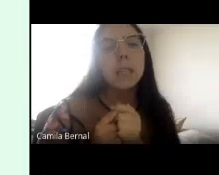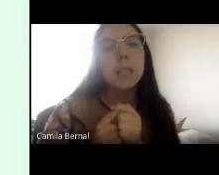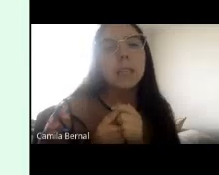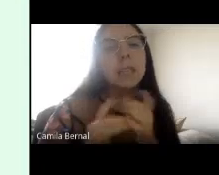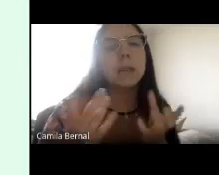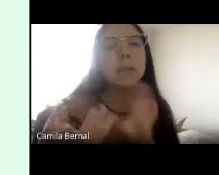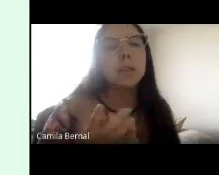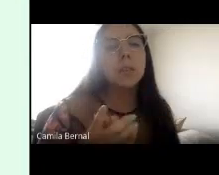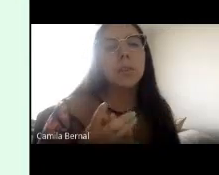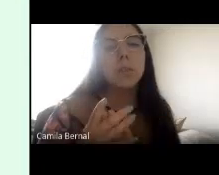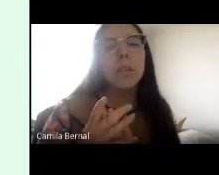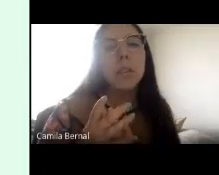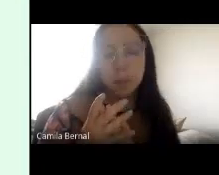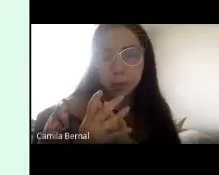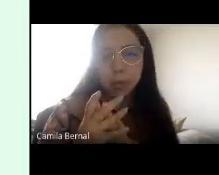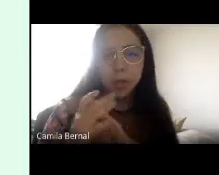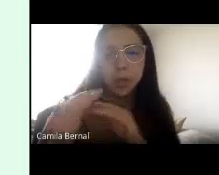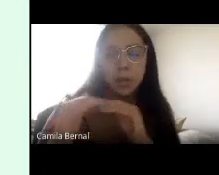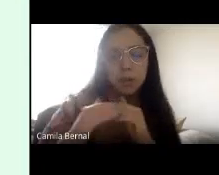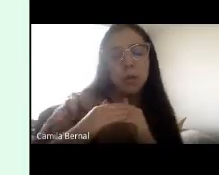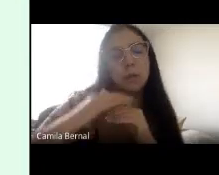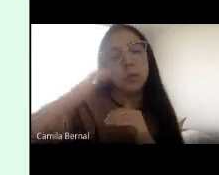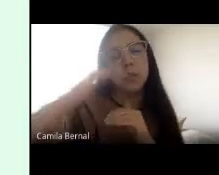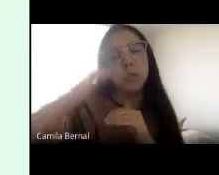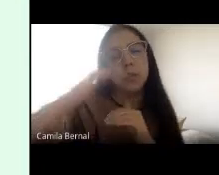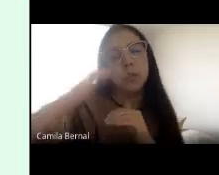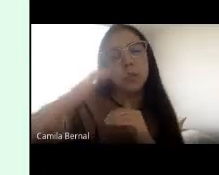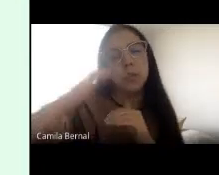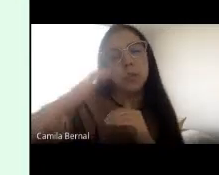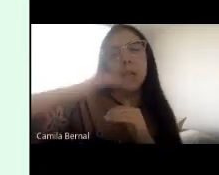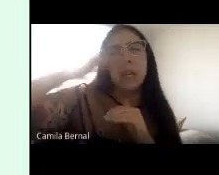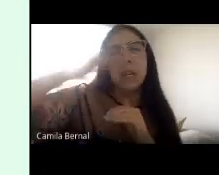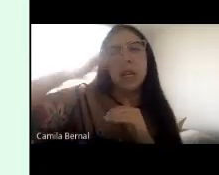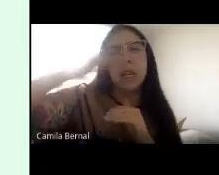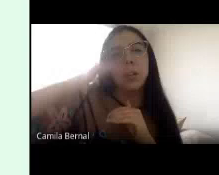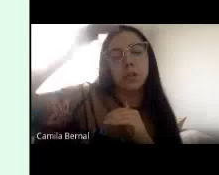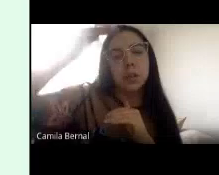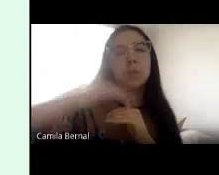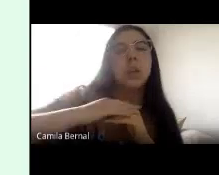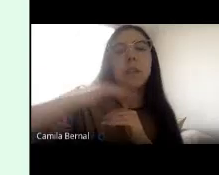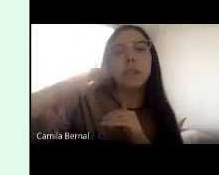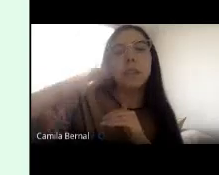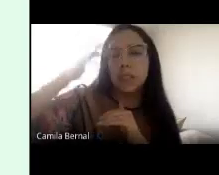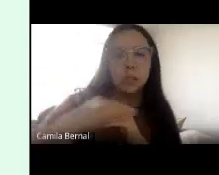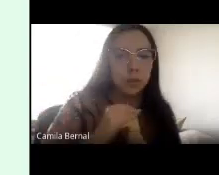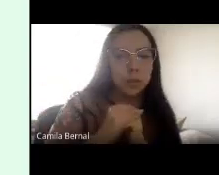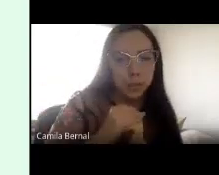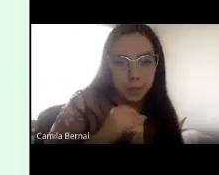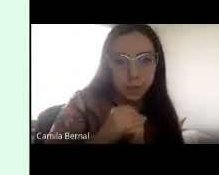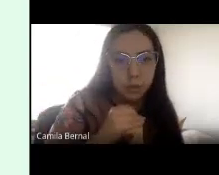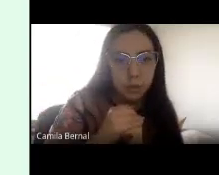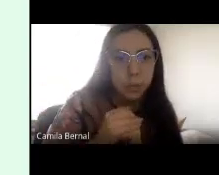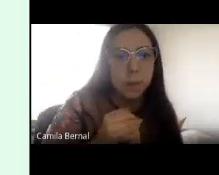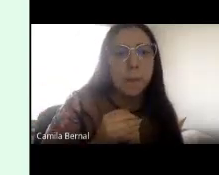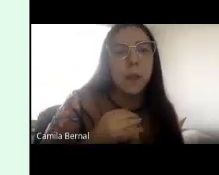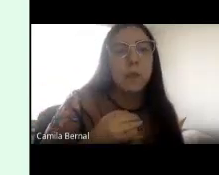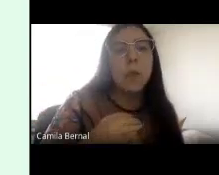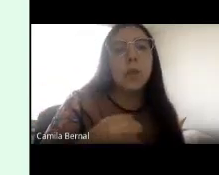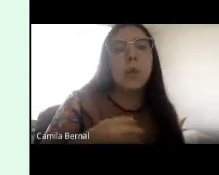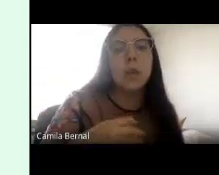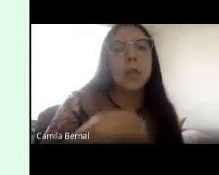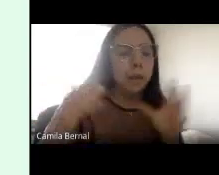piedras de tamaño mediano. Lo vamos a ubicar alrededor con una altura de 25